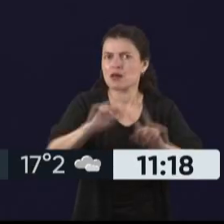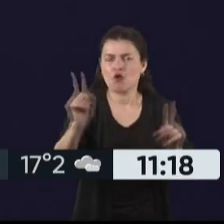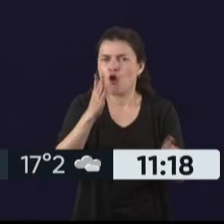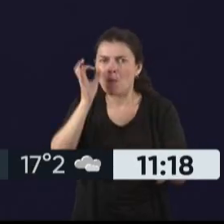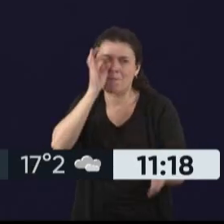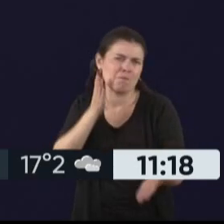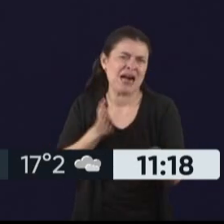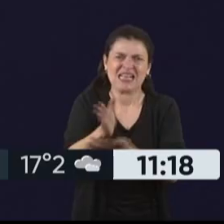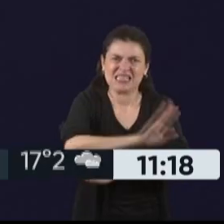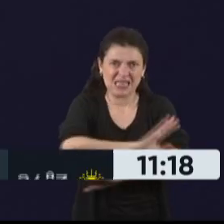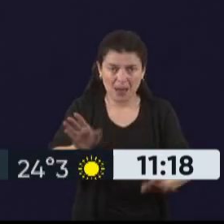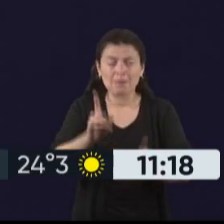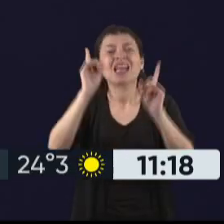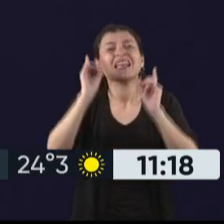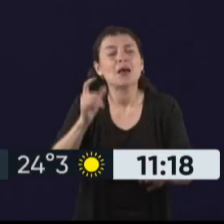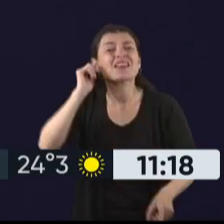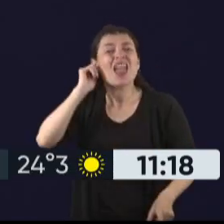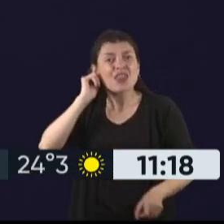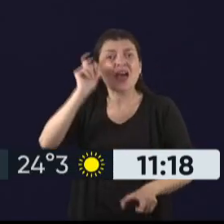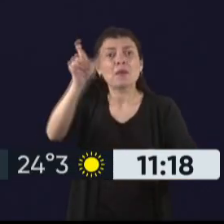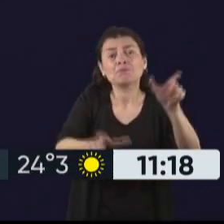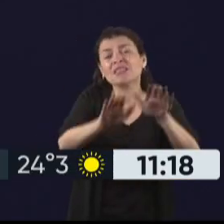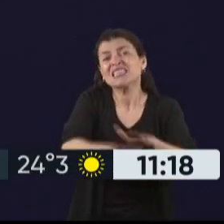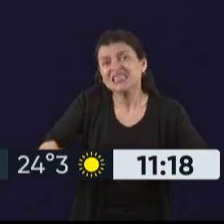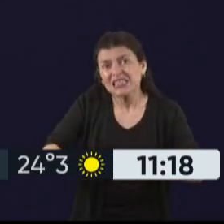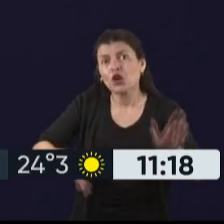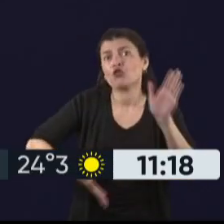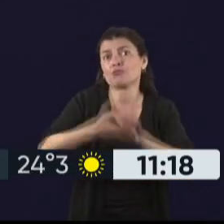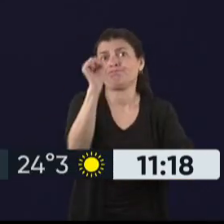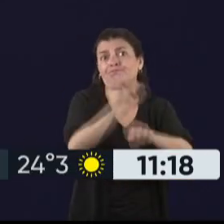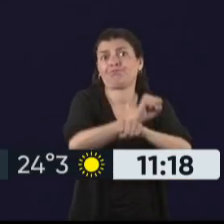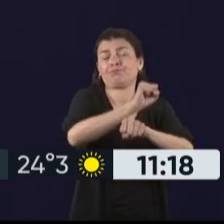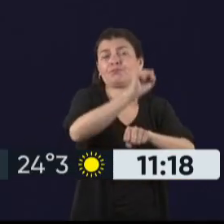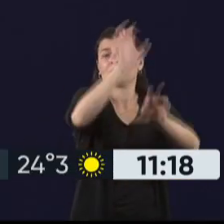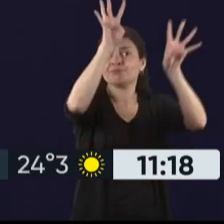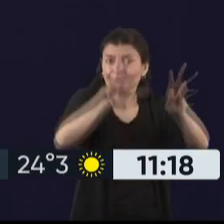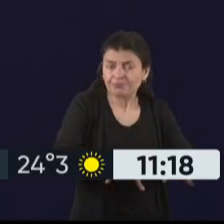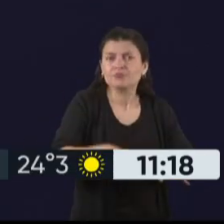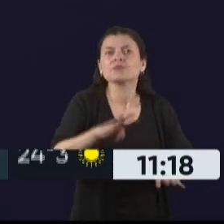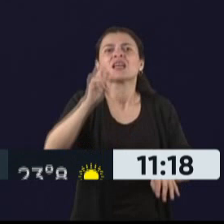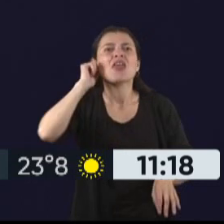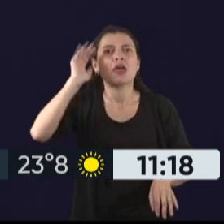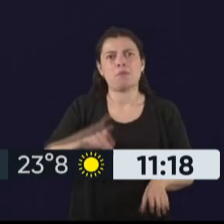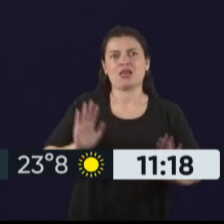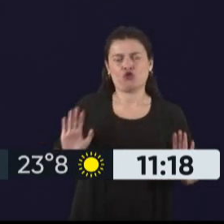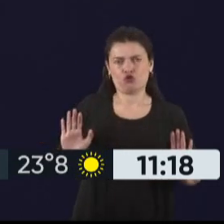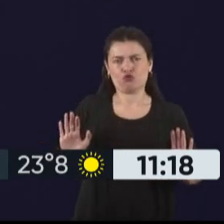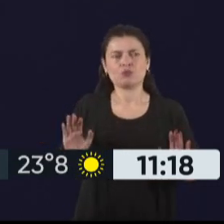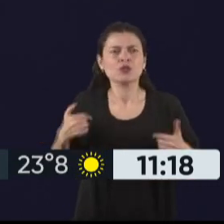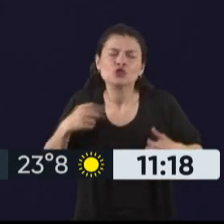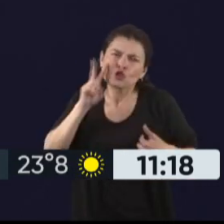edad de imputabilidad a los 13 años. Todas estas cuestiones que son de puro sentido